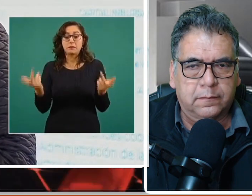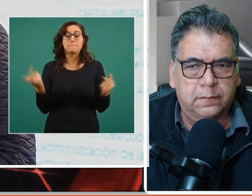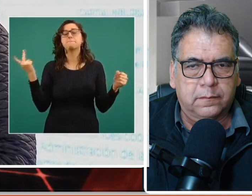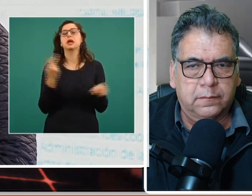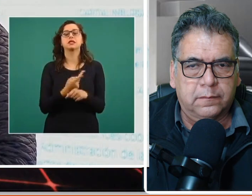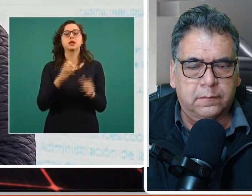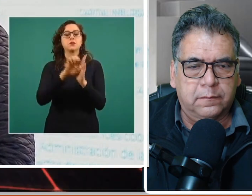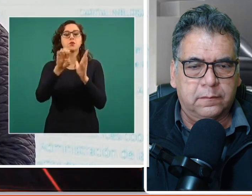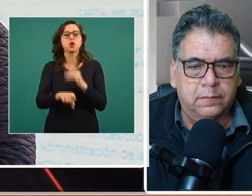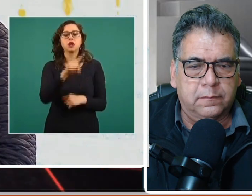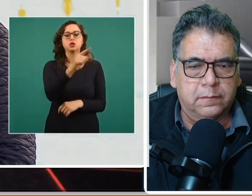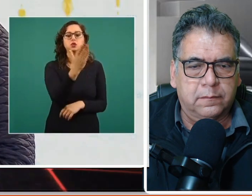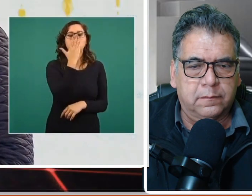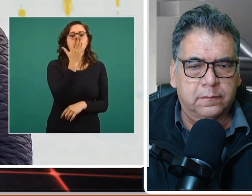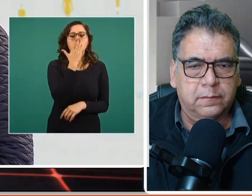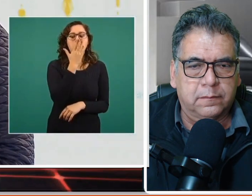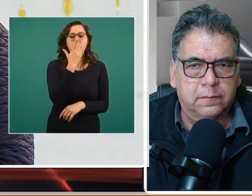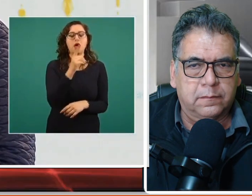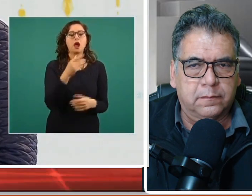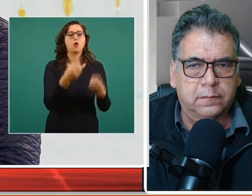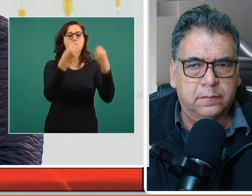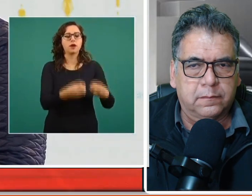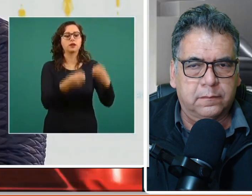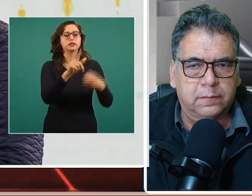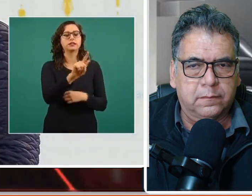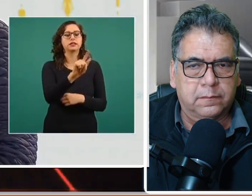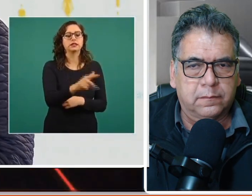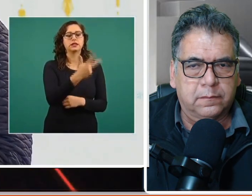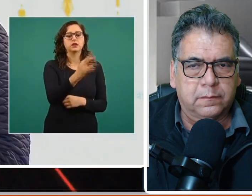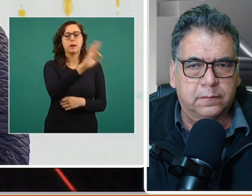de Sonora es de 78%, con